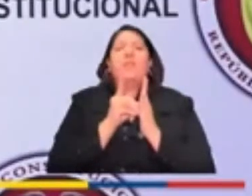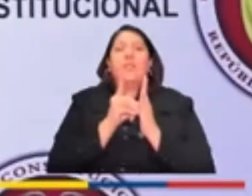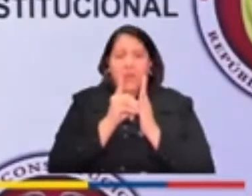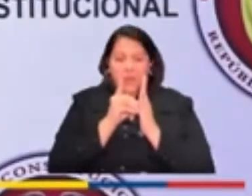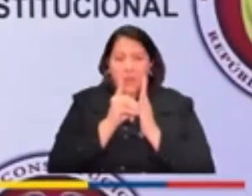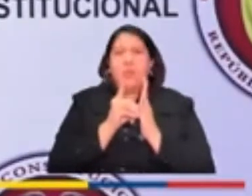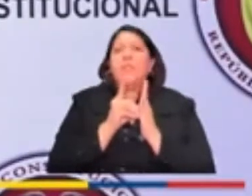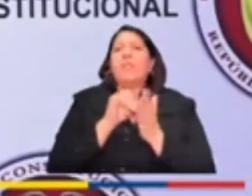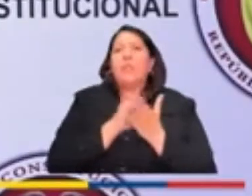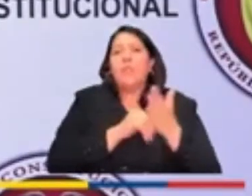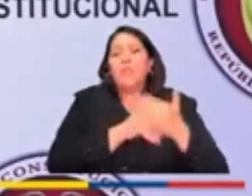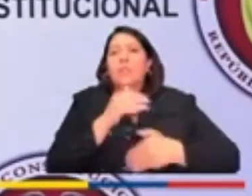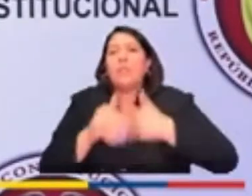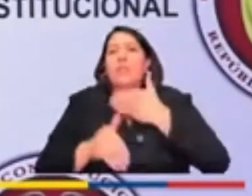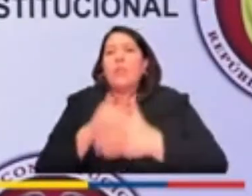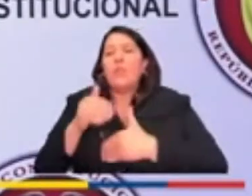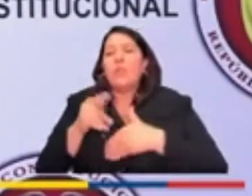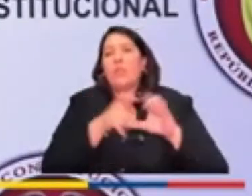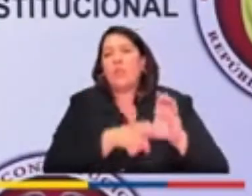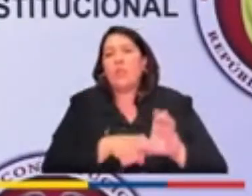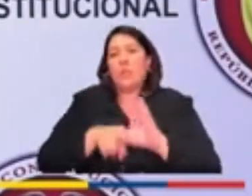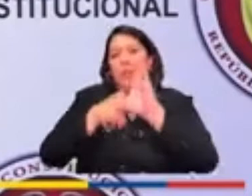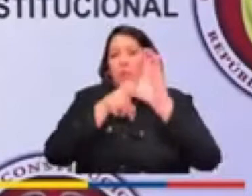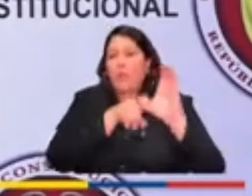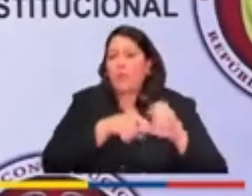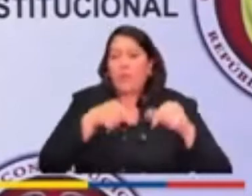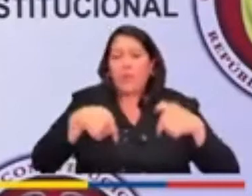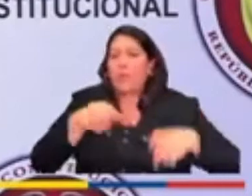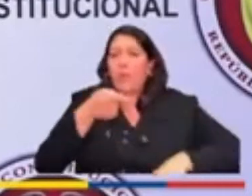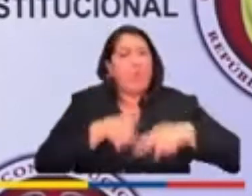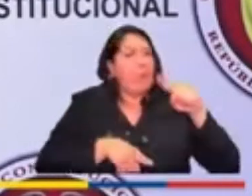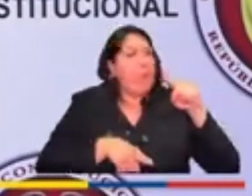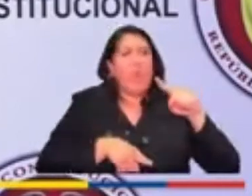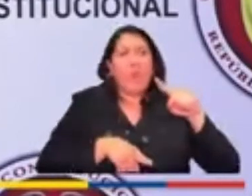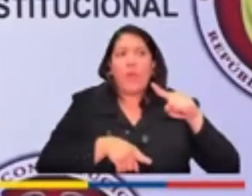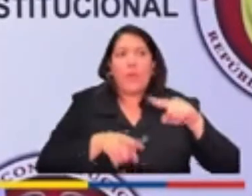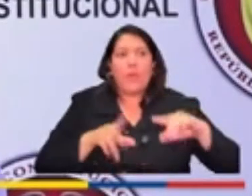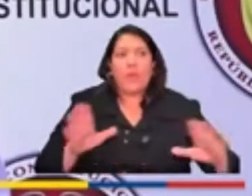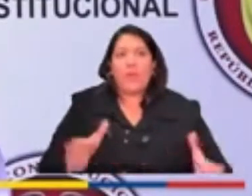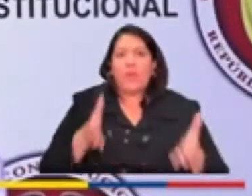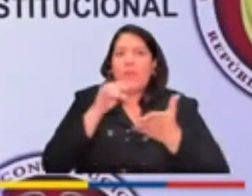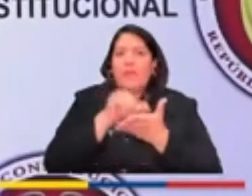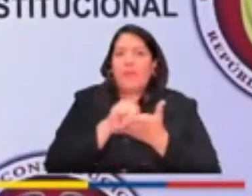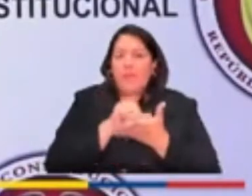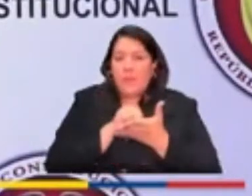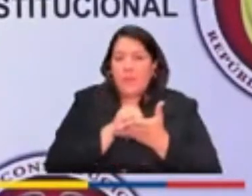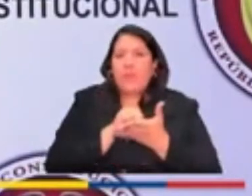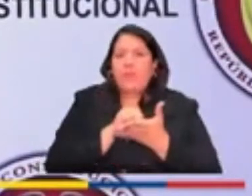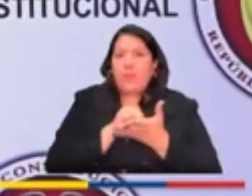no ha podido avanzar. Es decir, para La Guajira no se ha podido implementar ese decreto.